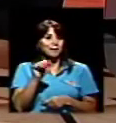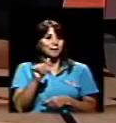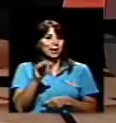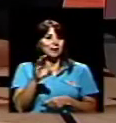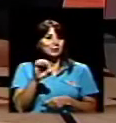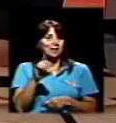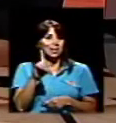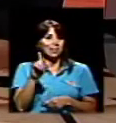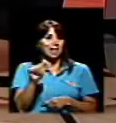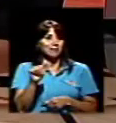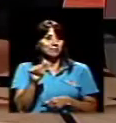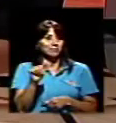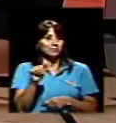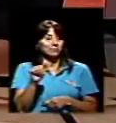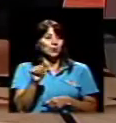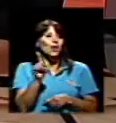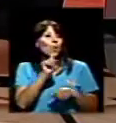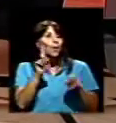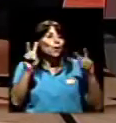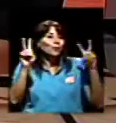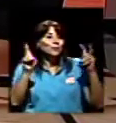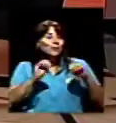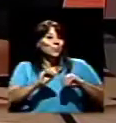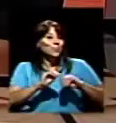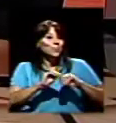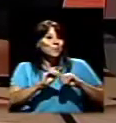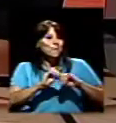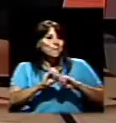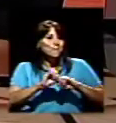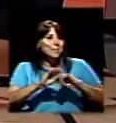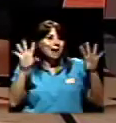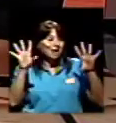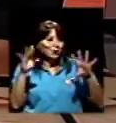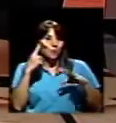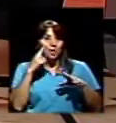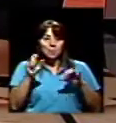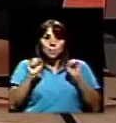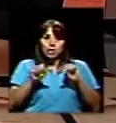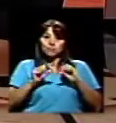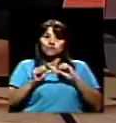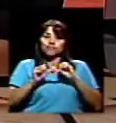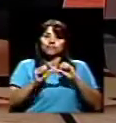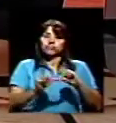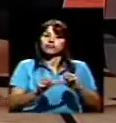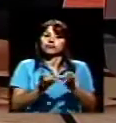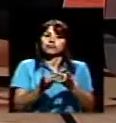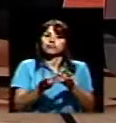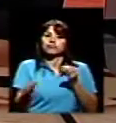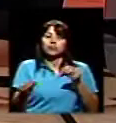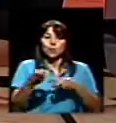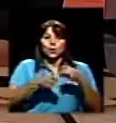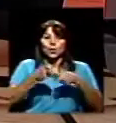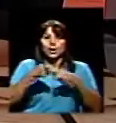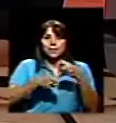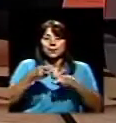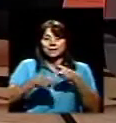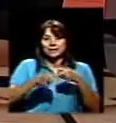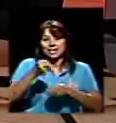para... sostener los problemas de gestión y financieros que se estaban